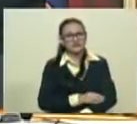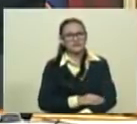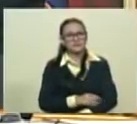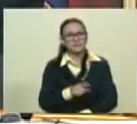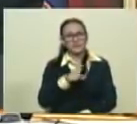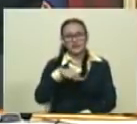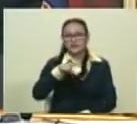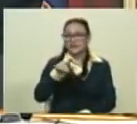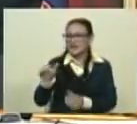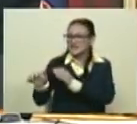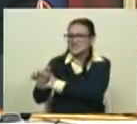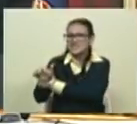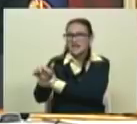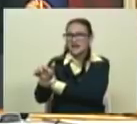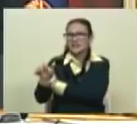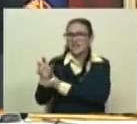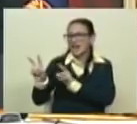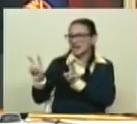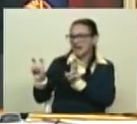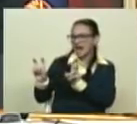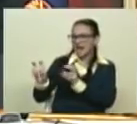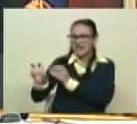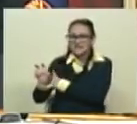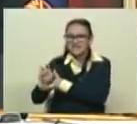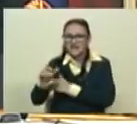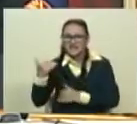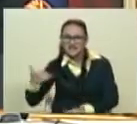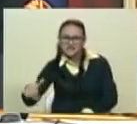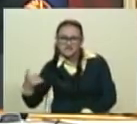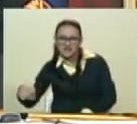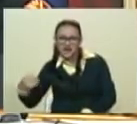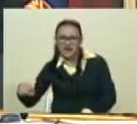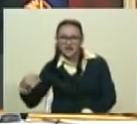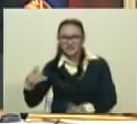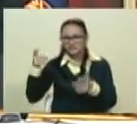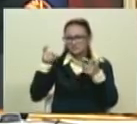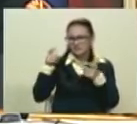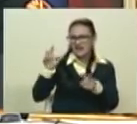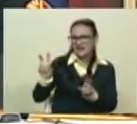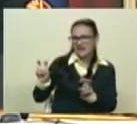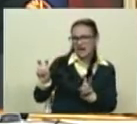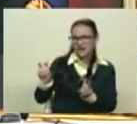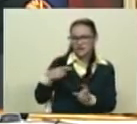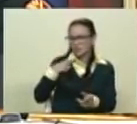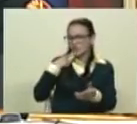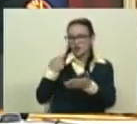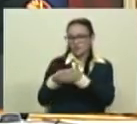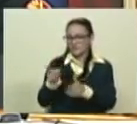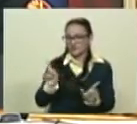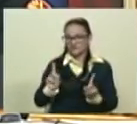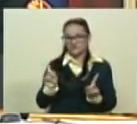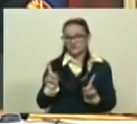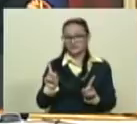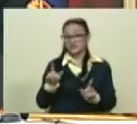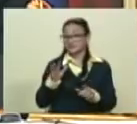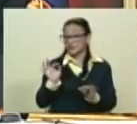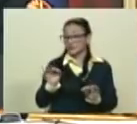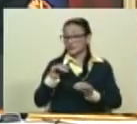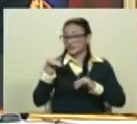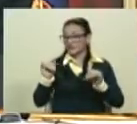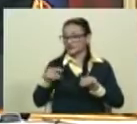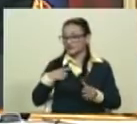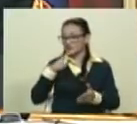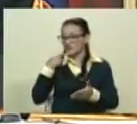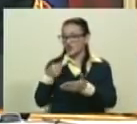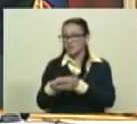la izquierda rara, yo la llamo la izquierda rara. Ahí está la izquierda rara, no los voy a nombrar. Serían felices si los nombro.